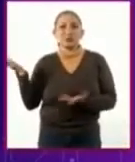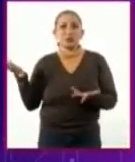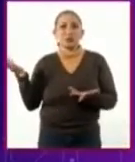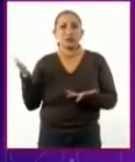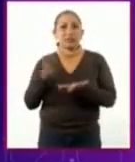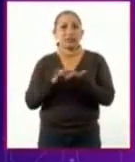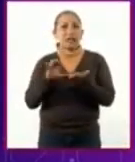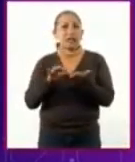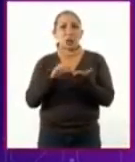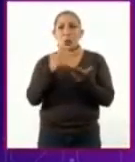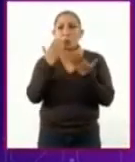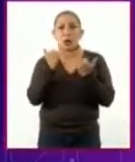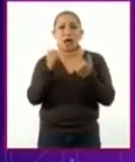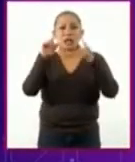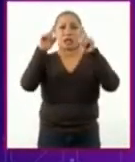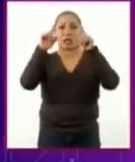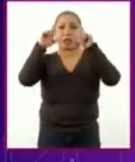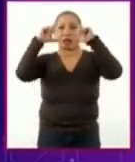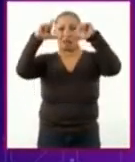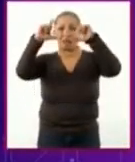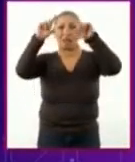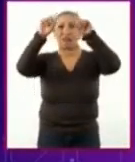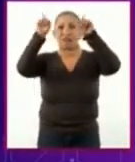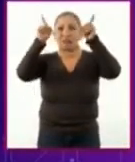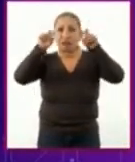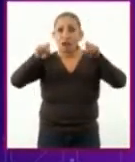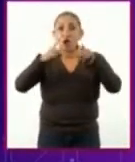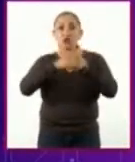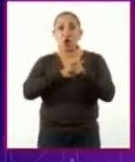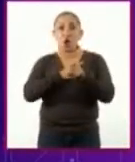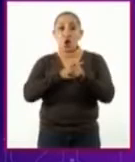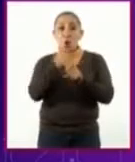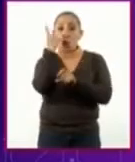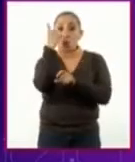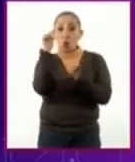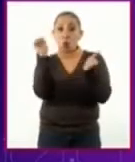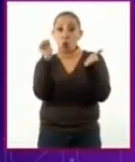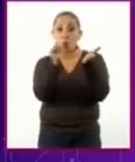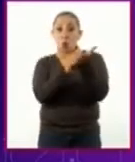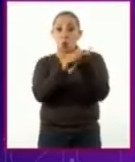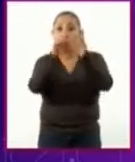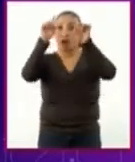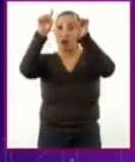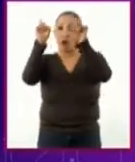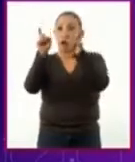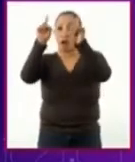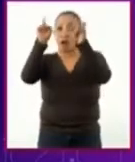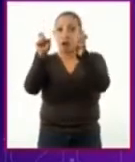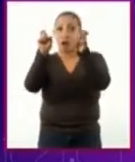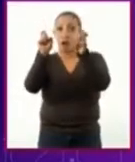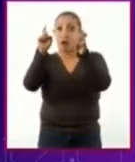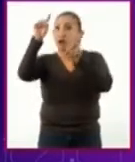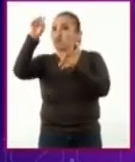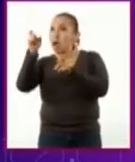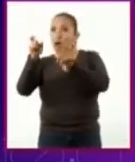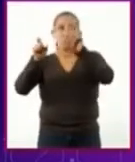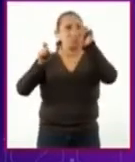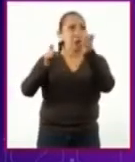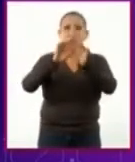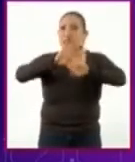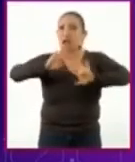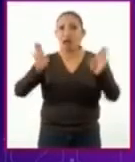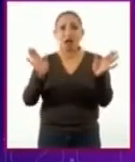esta calculadora no tiene corchetes ni llaves. Solo veo una tecla con un paréntesis que abre y otra con un paréntesis que